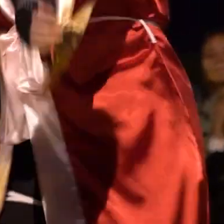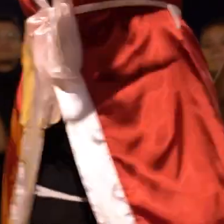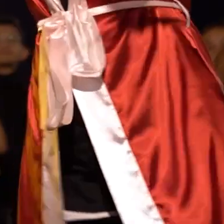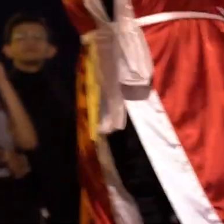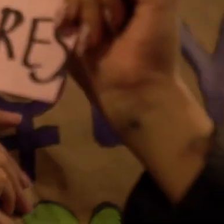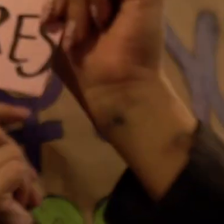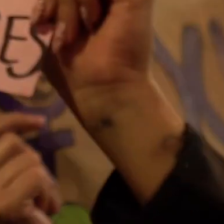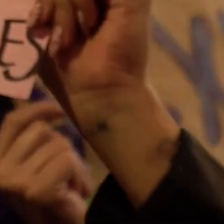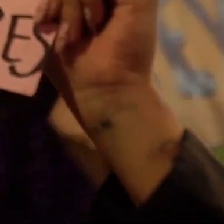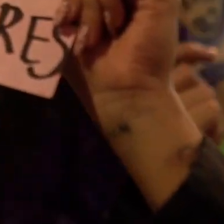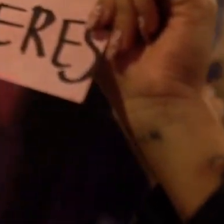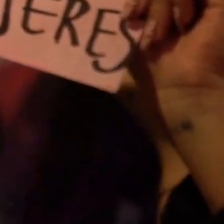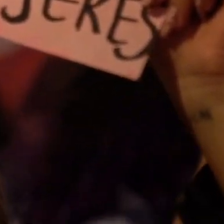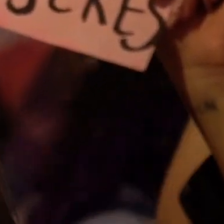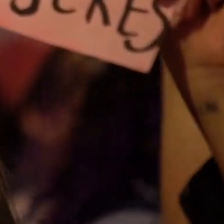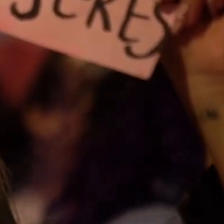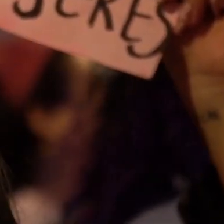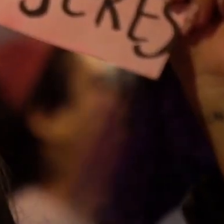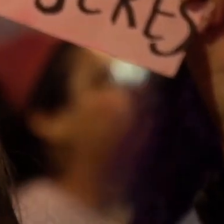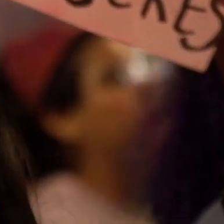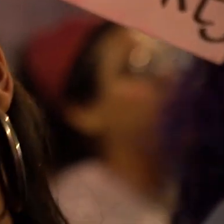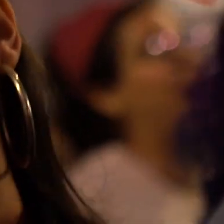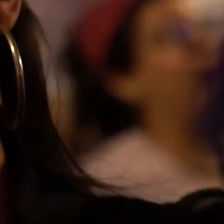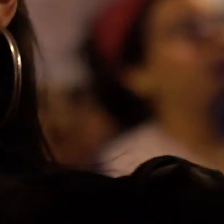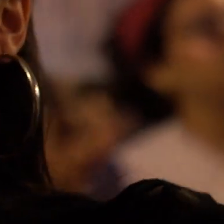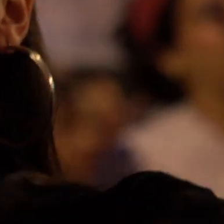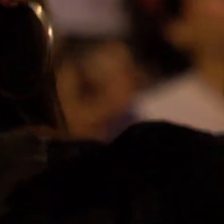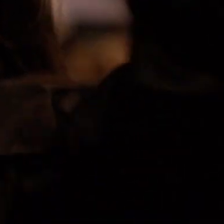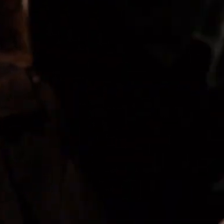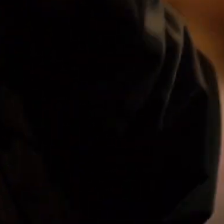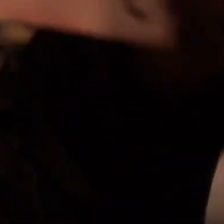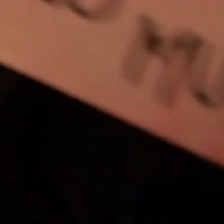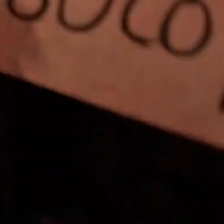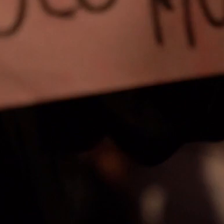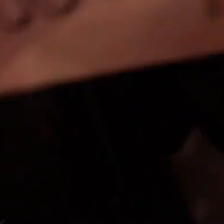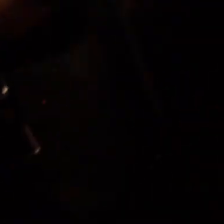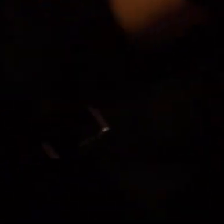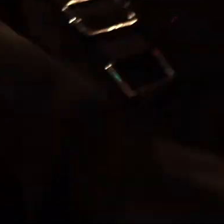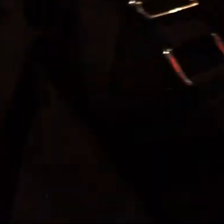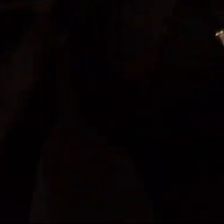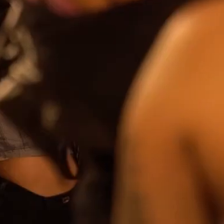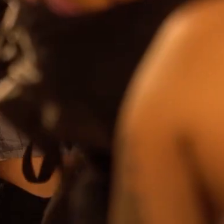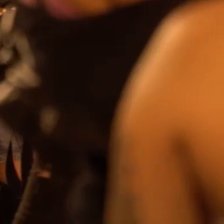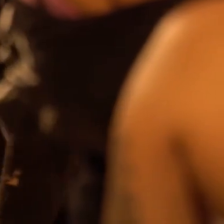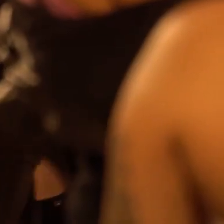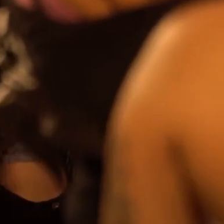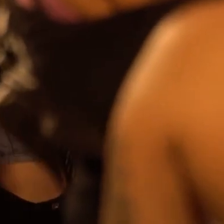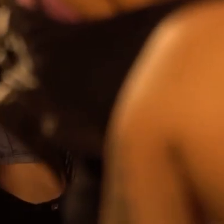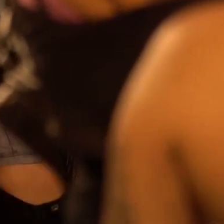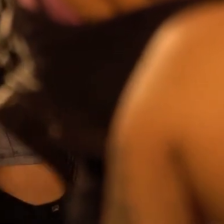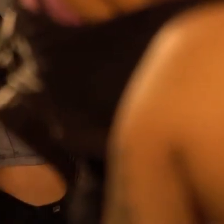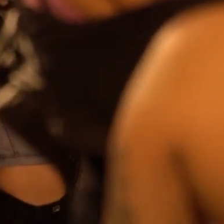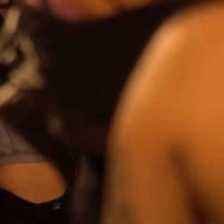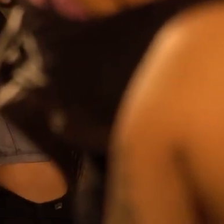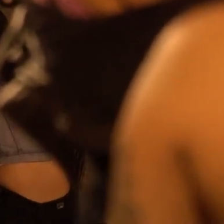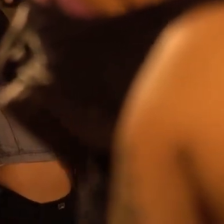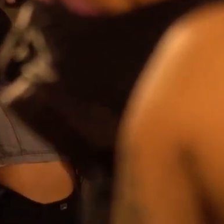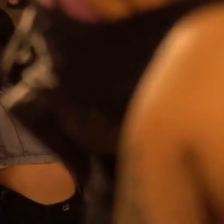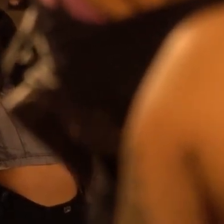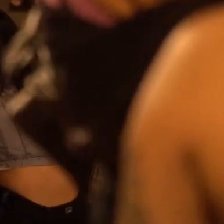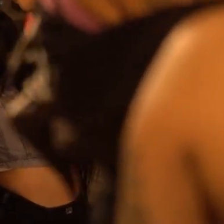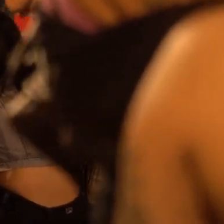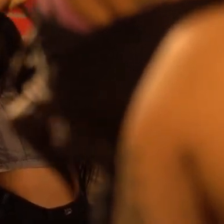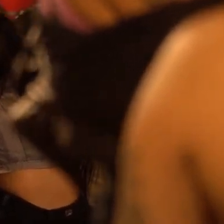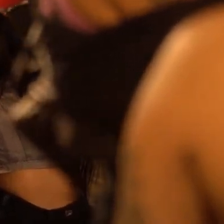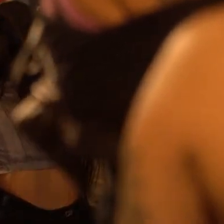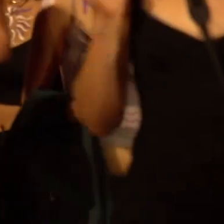me duela, con medicina ancestral y la furia de guerreras. También llevo en el semblante el linaje español. No idealizo, satanizo,